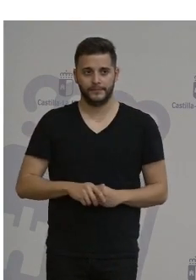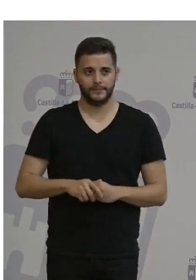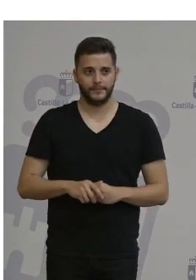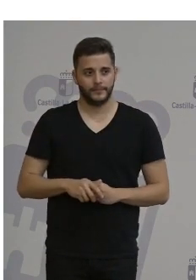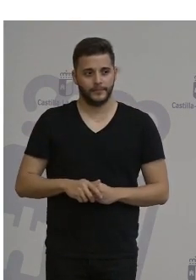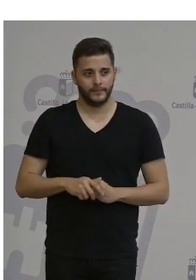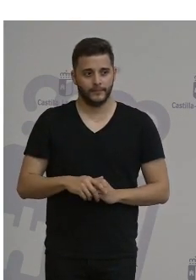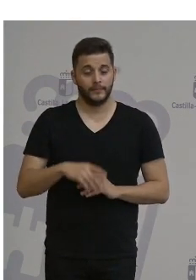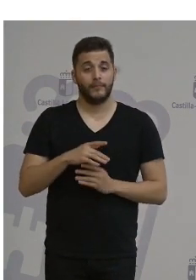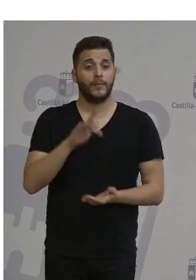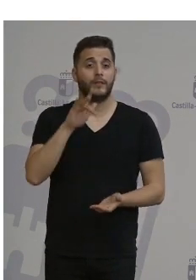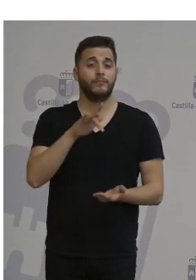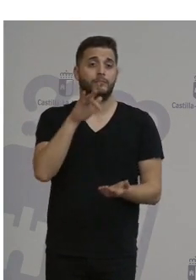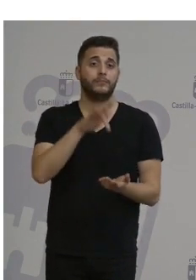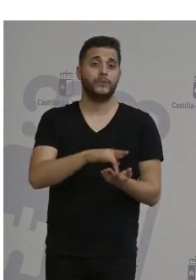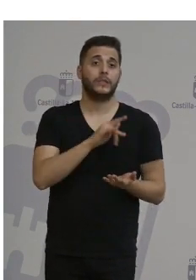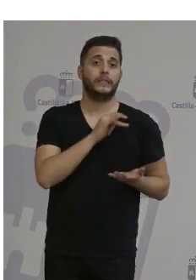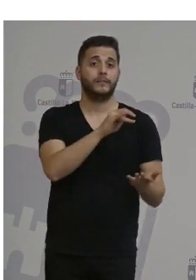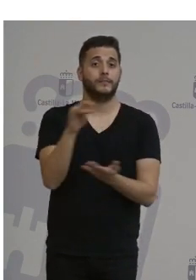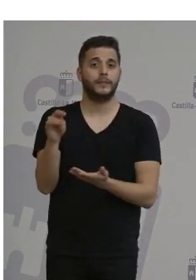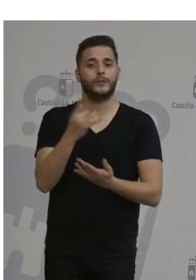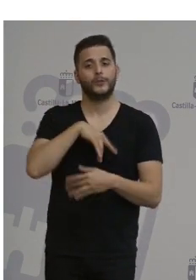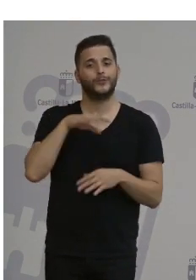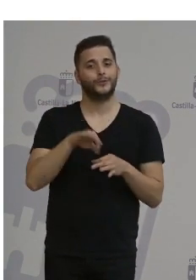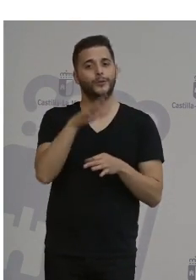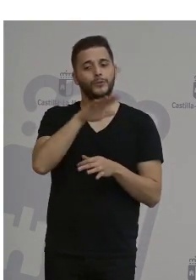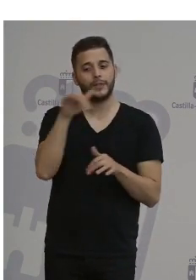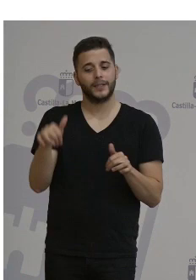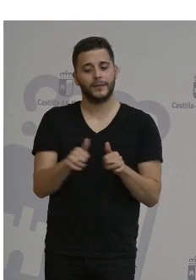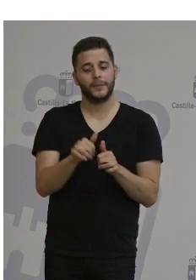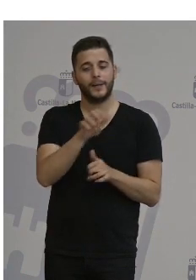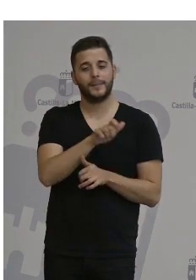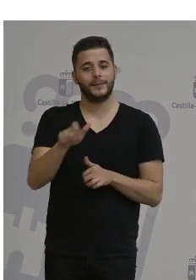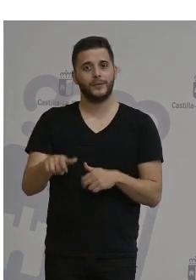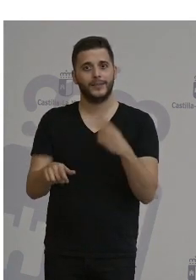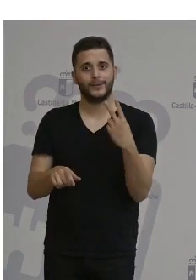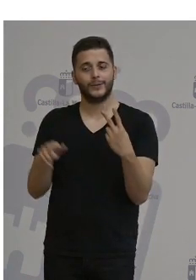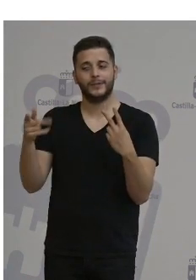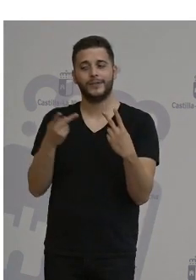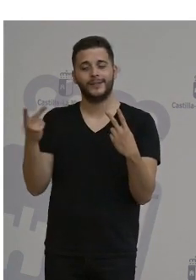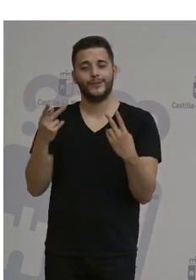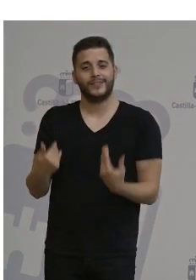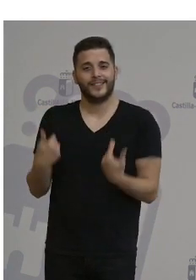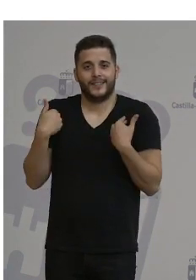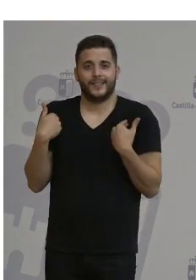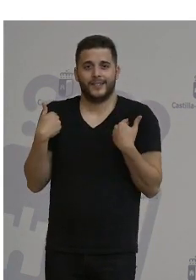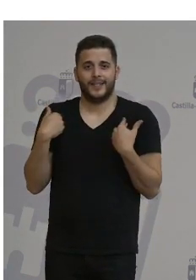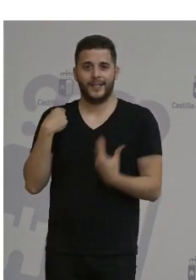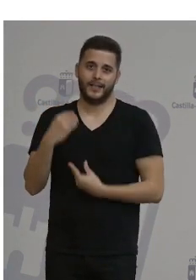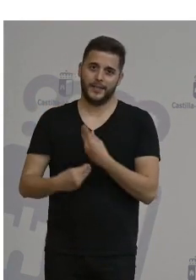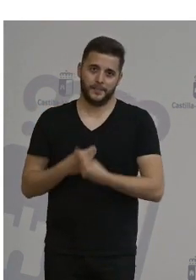Para la entrega de premios, tenemos la suerte de contar con dos personas que van a ser las encargadas de realizarlas.